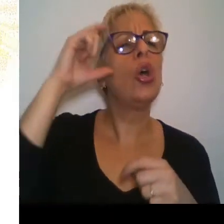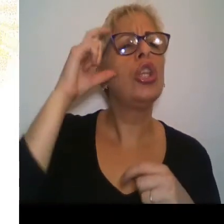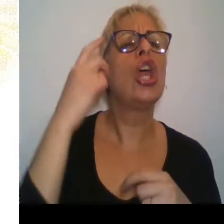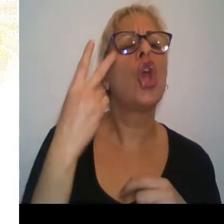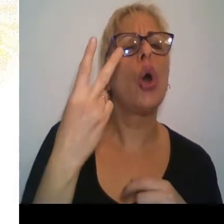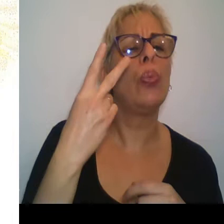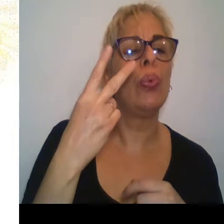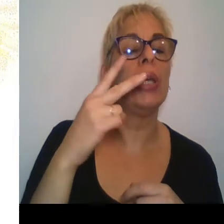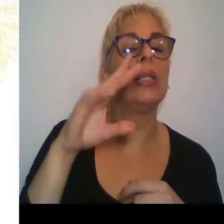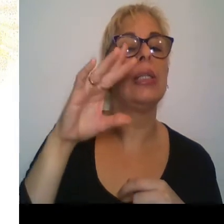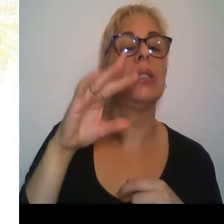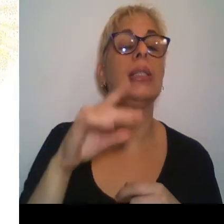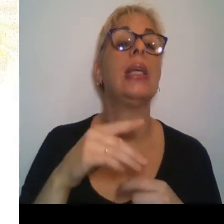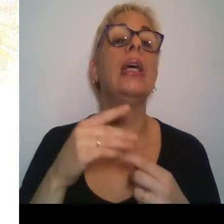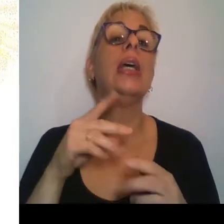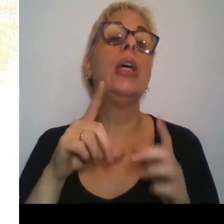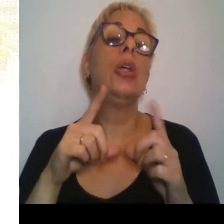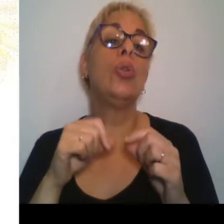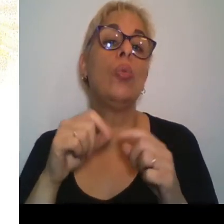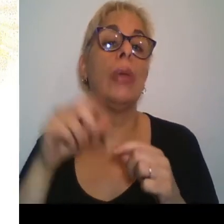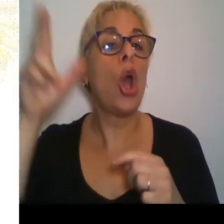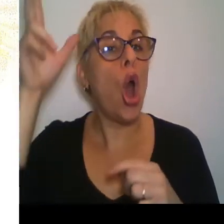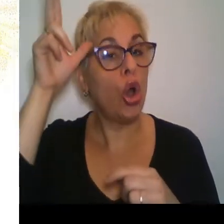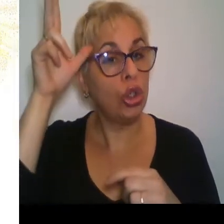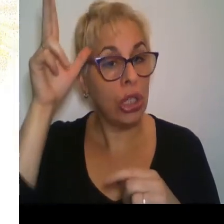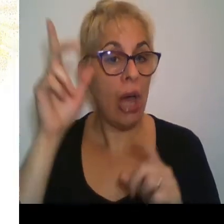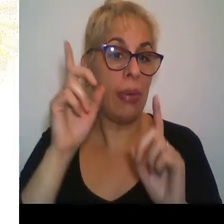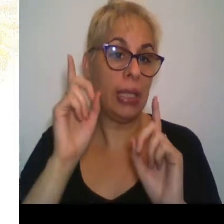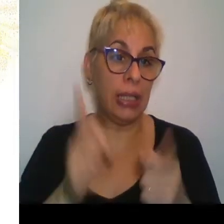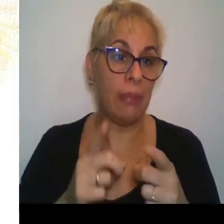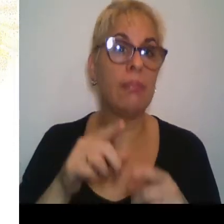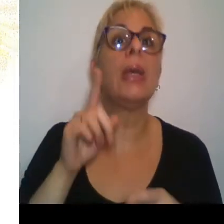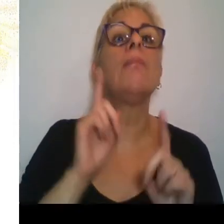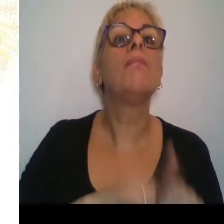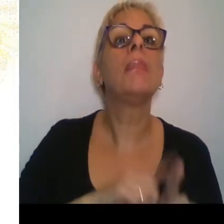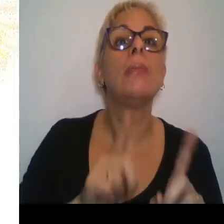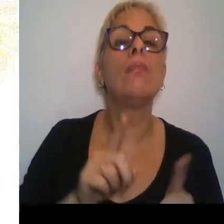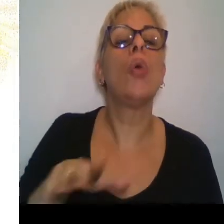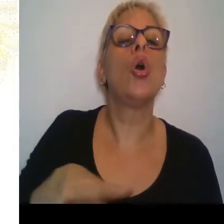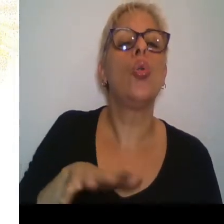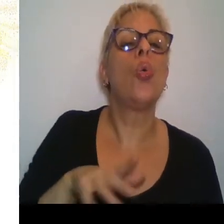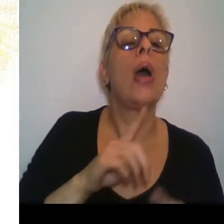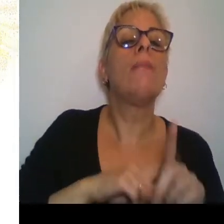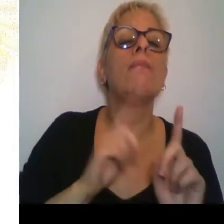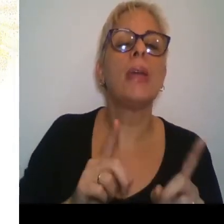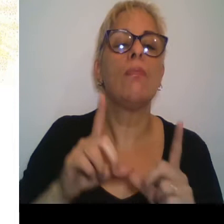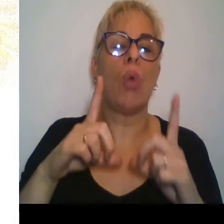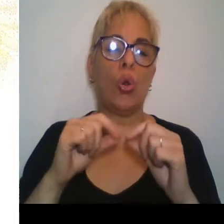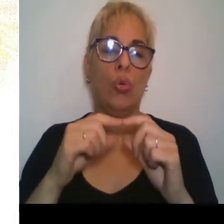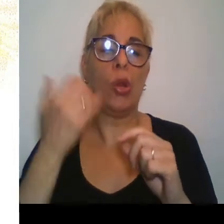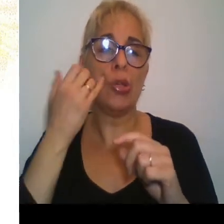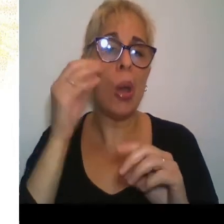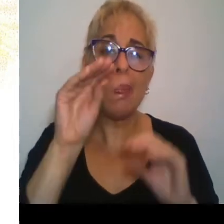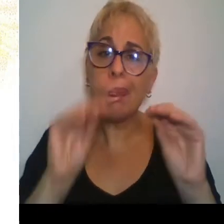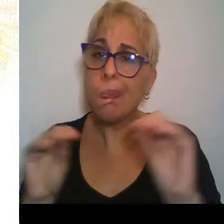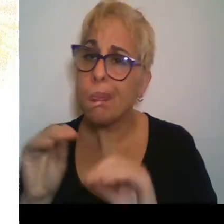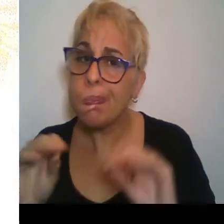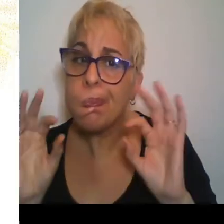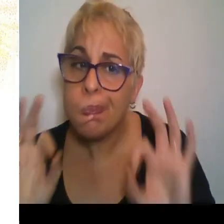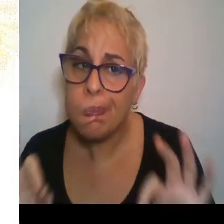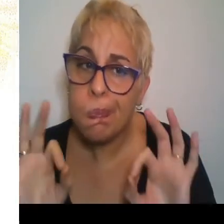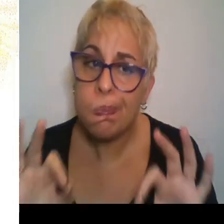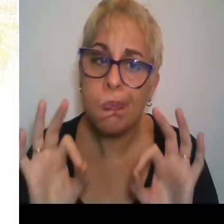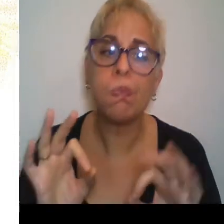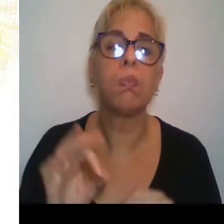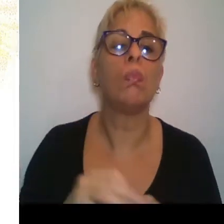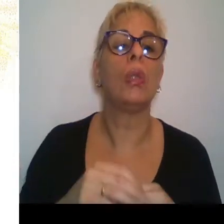la octava ocupa el mismo lugar y el mismo número. Una vez puestos los números, vamos a redondear el